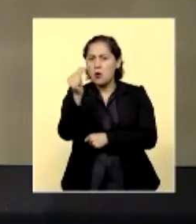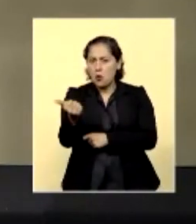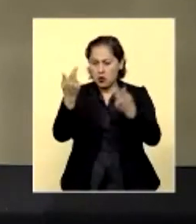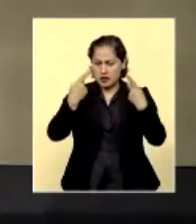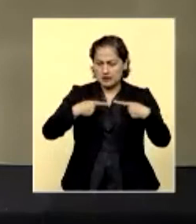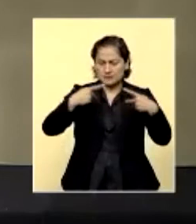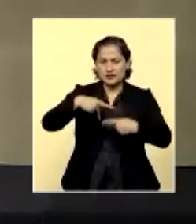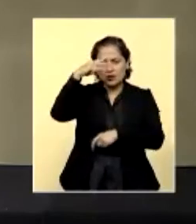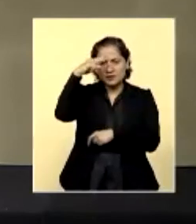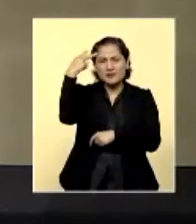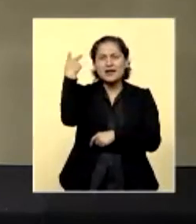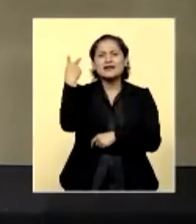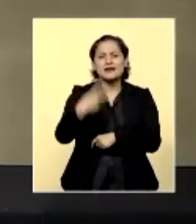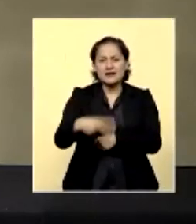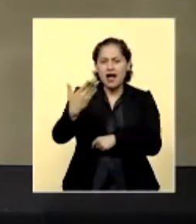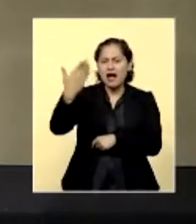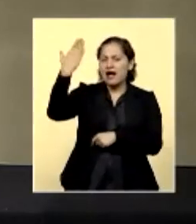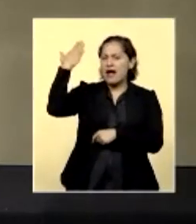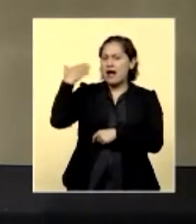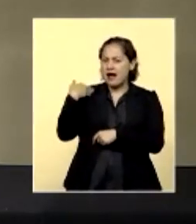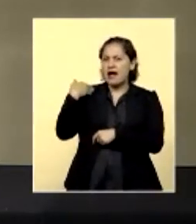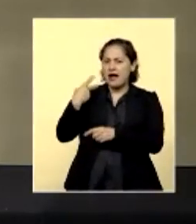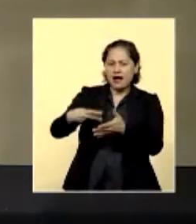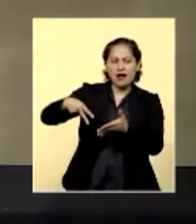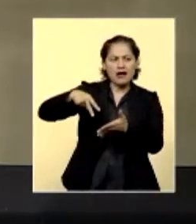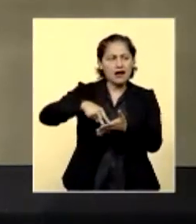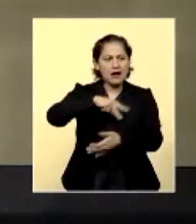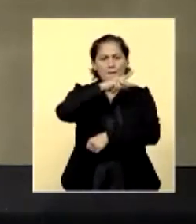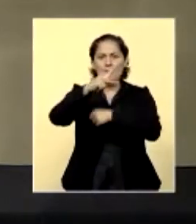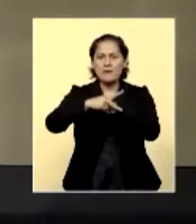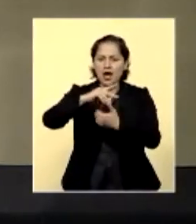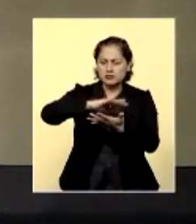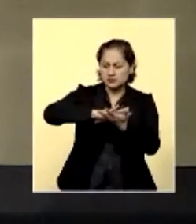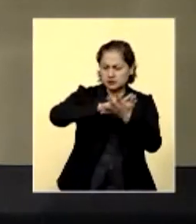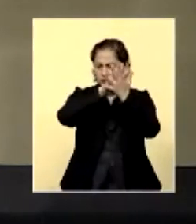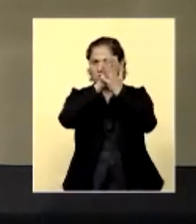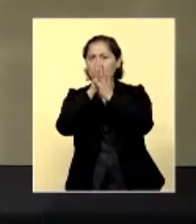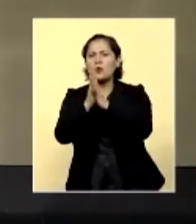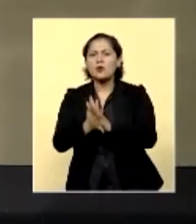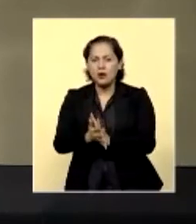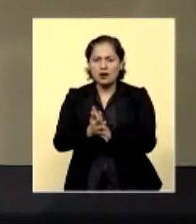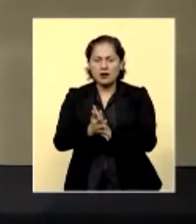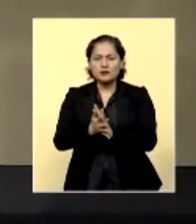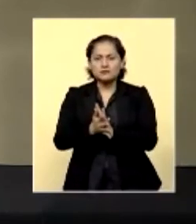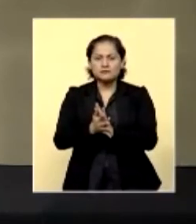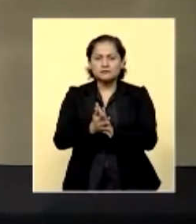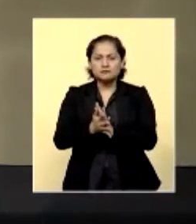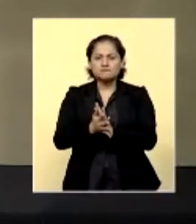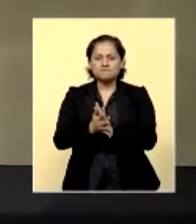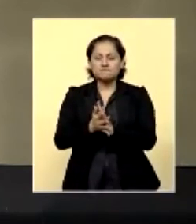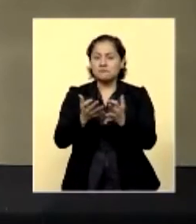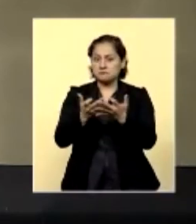otros mexicanos que transformaron este país. Que transformaron a este país en un tipo latinoamericana de Hammurabi. De